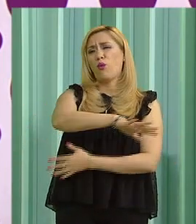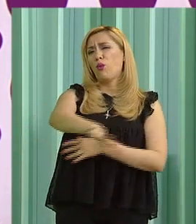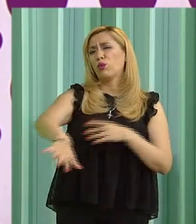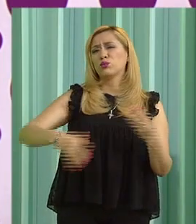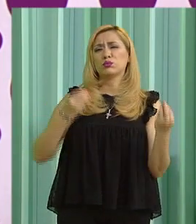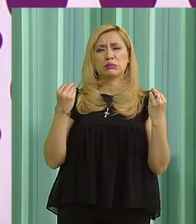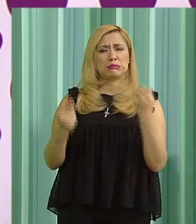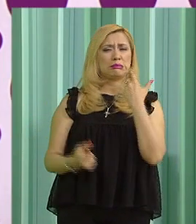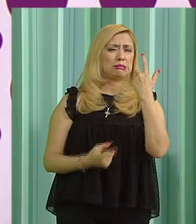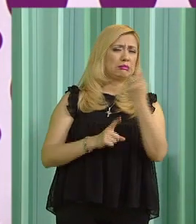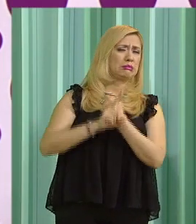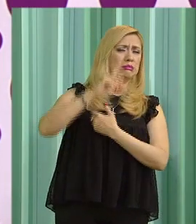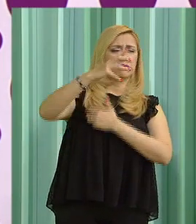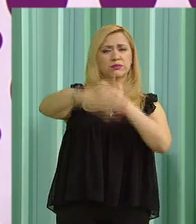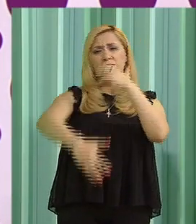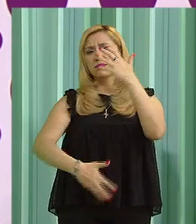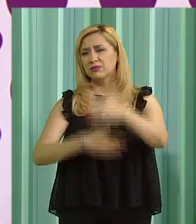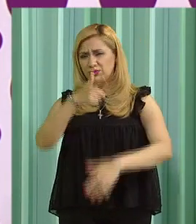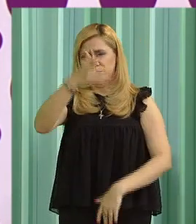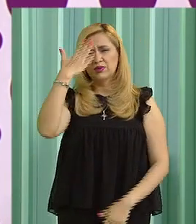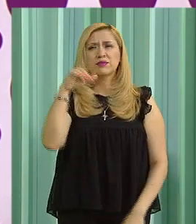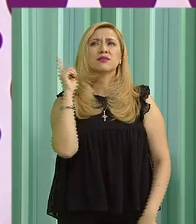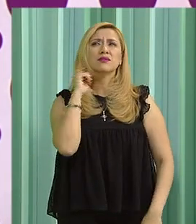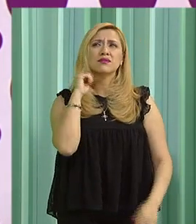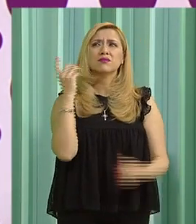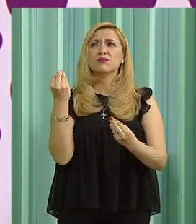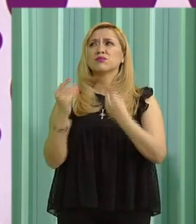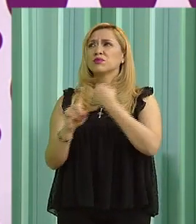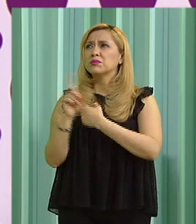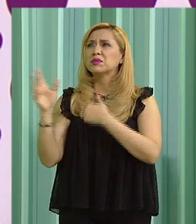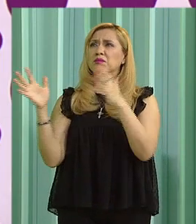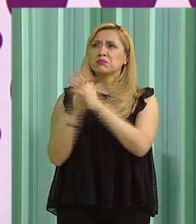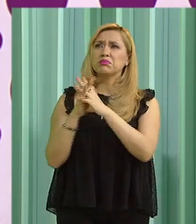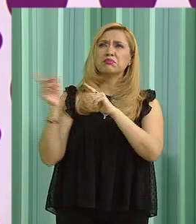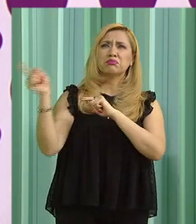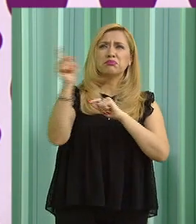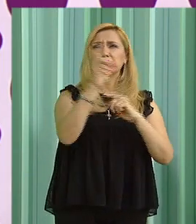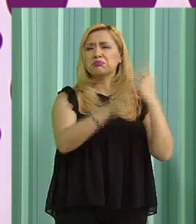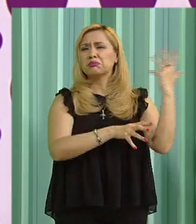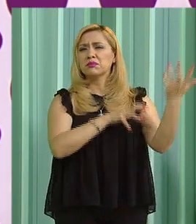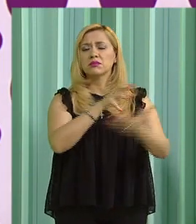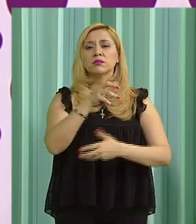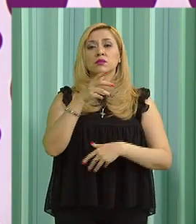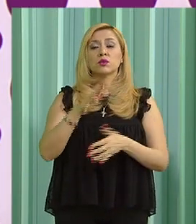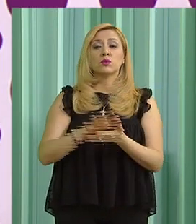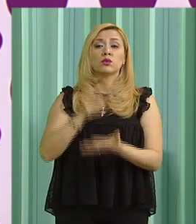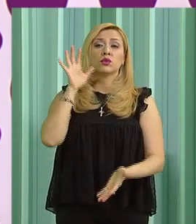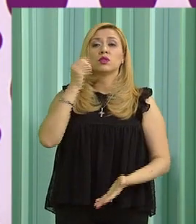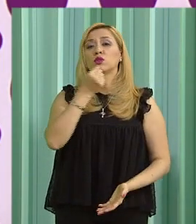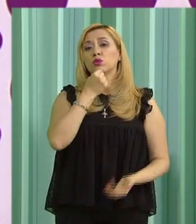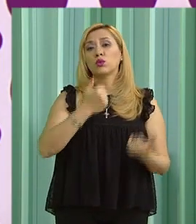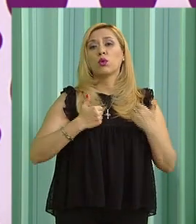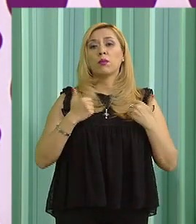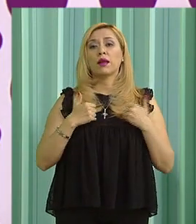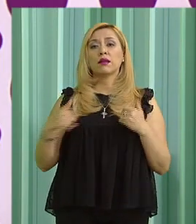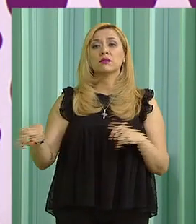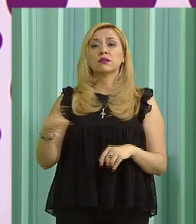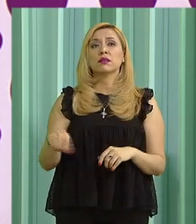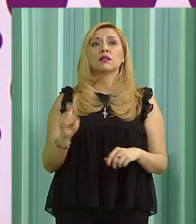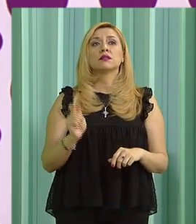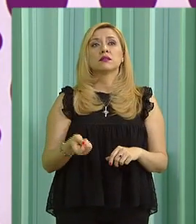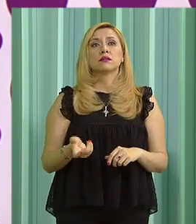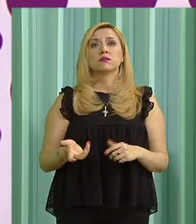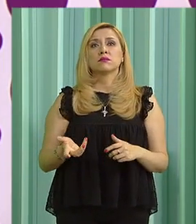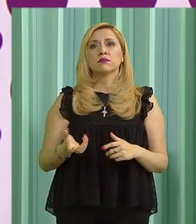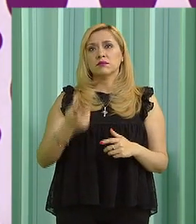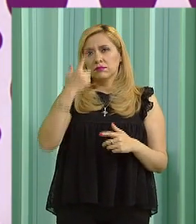Provoca que este tipo de experiencias, sobre todo en niñez y adolescencia, se manifieste como